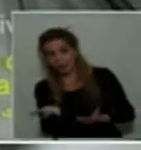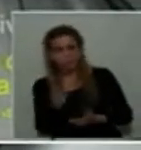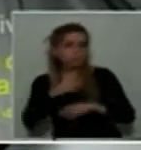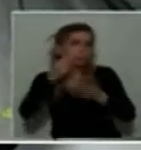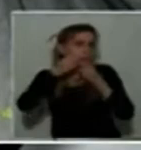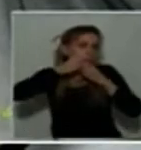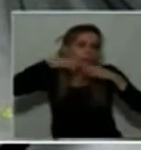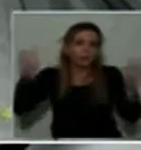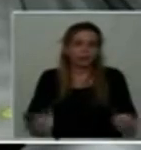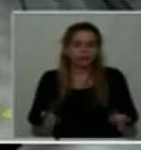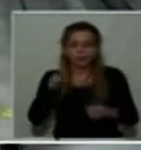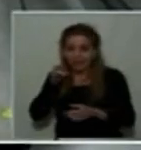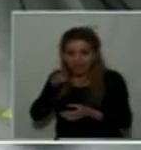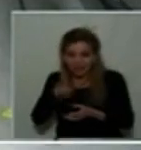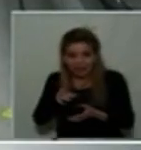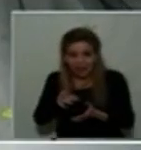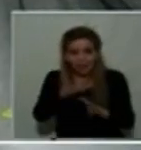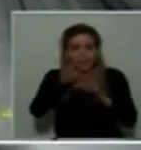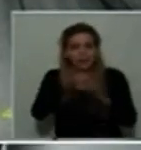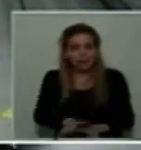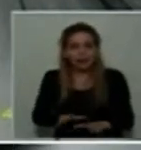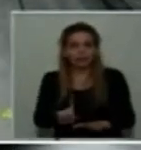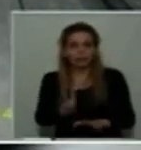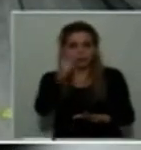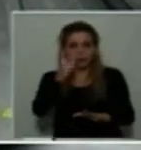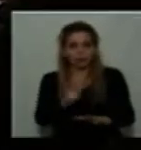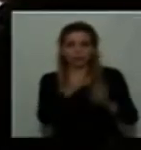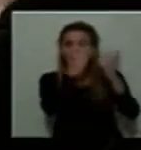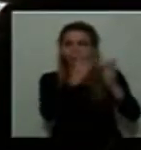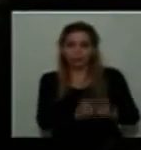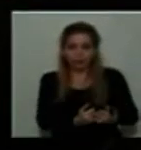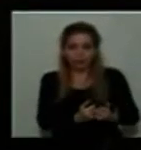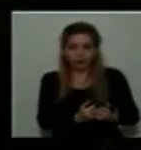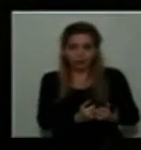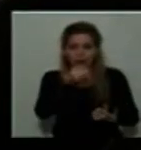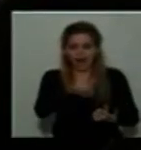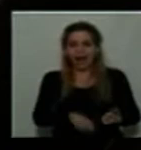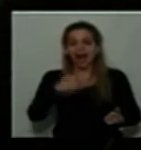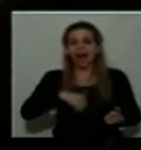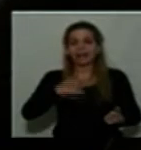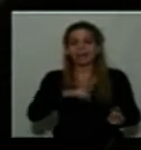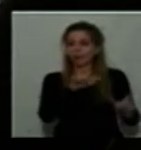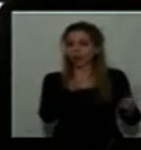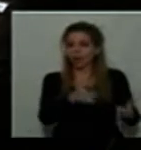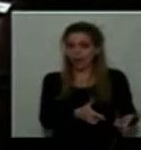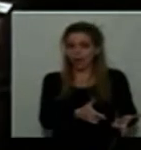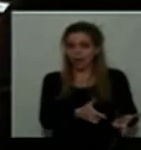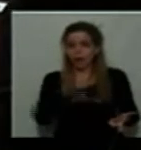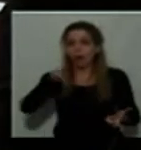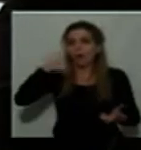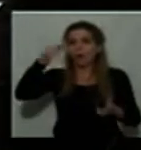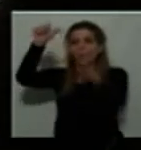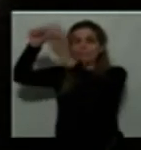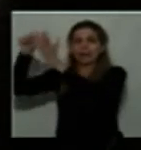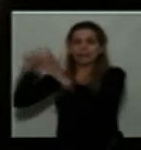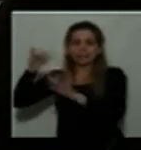quedó dormido, o porque estaba en otra cosa, o porque no le anduvieron los frenos. Frena solo, digo, se apaga el tren. ¿Es tan caro que con todos estos subsidios que han